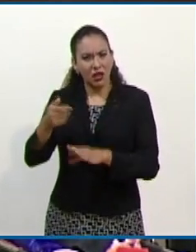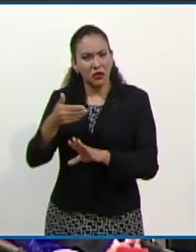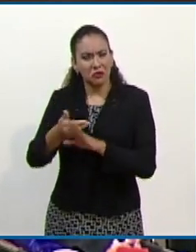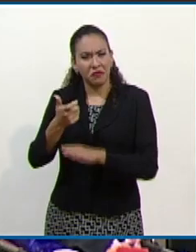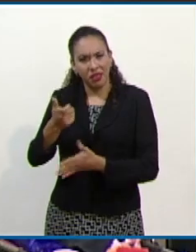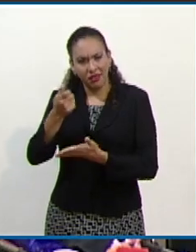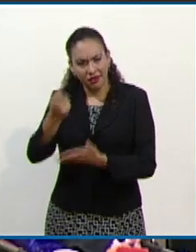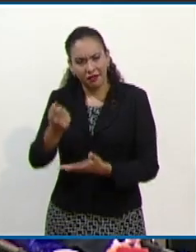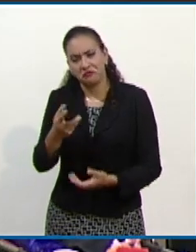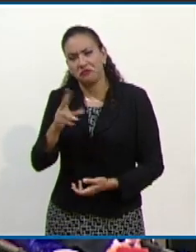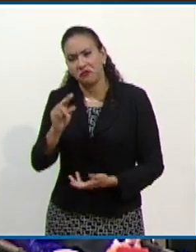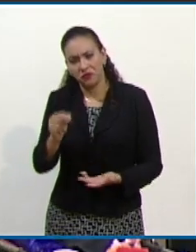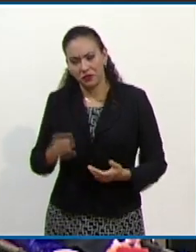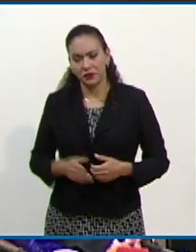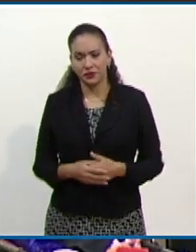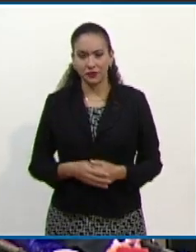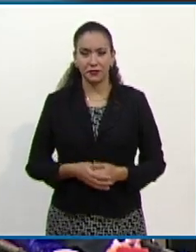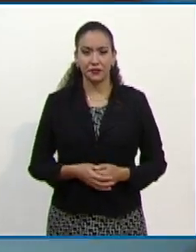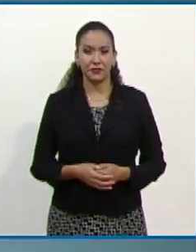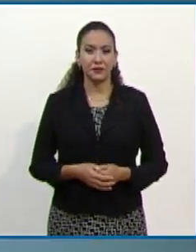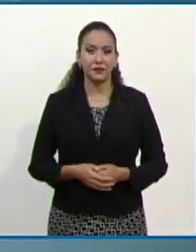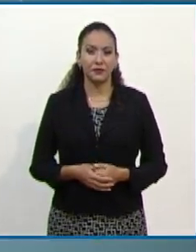alcaldías de los ejercicios fiscales siguientes.